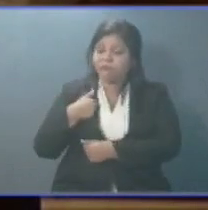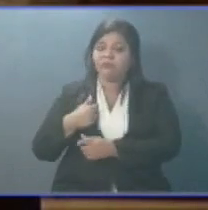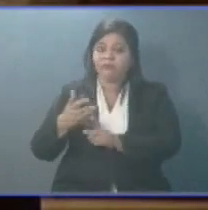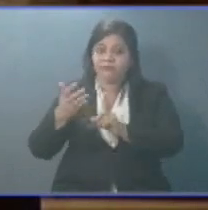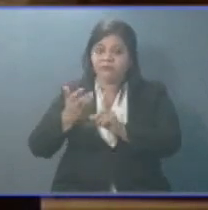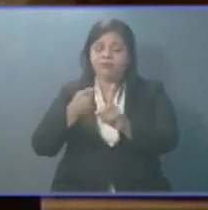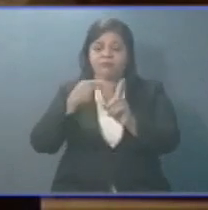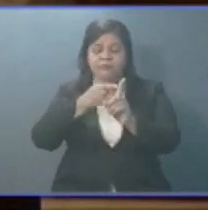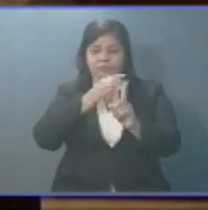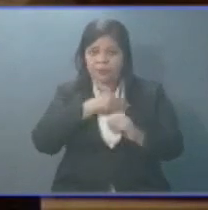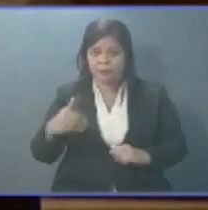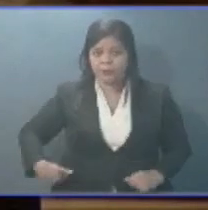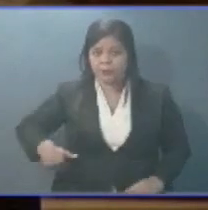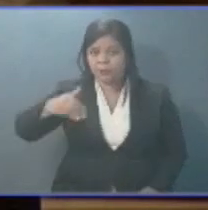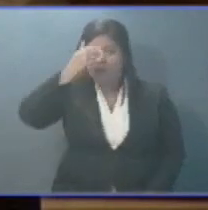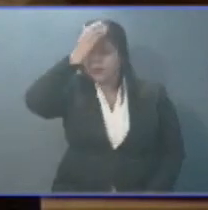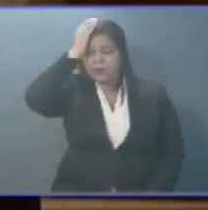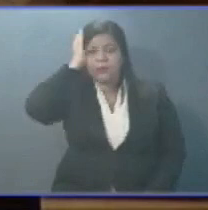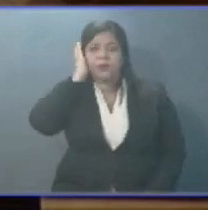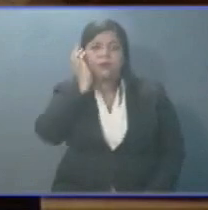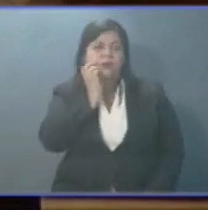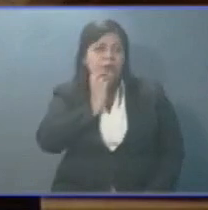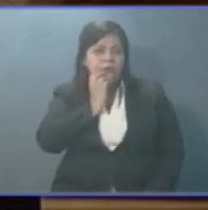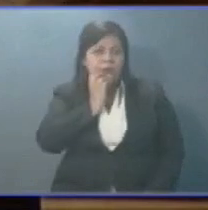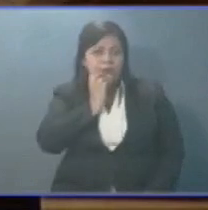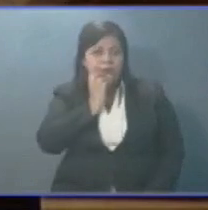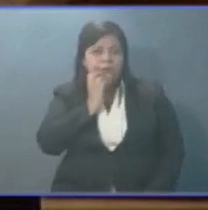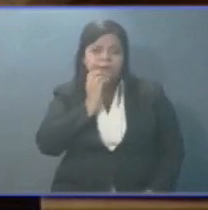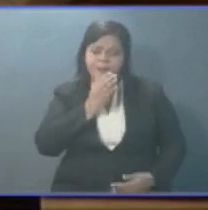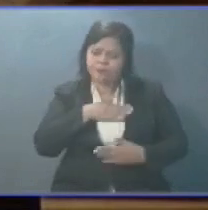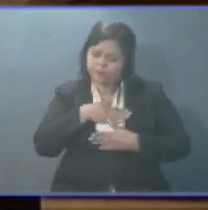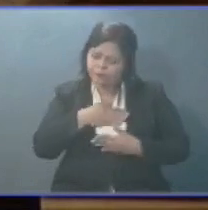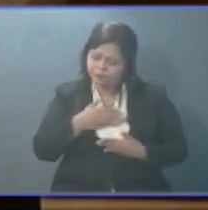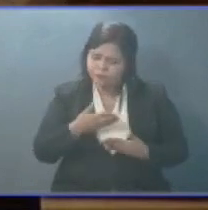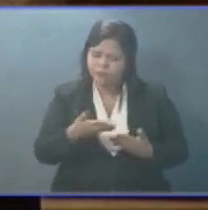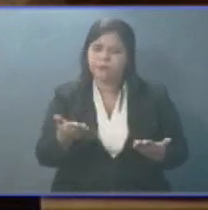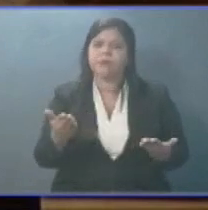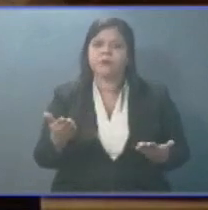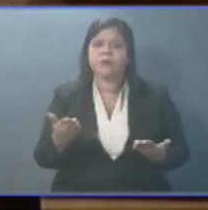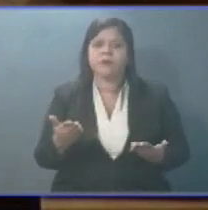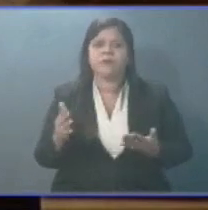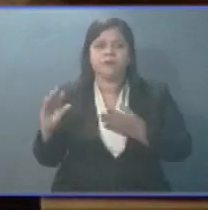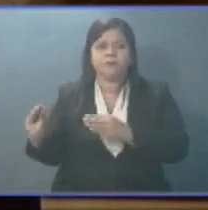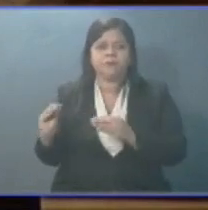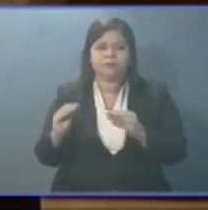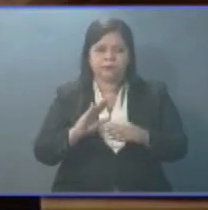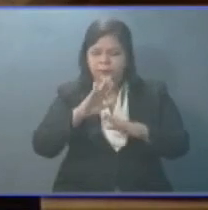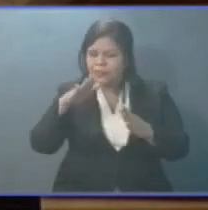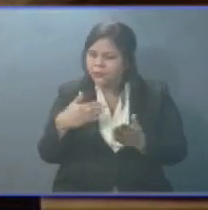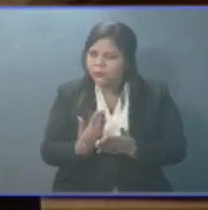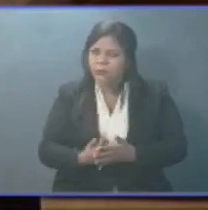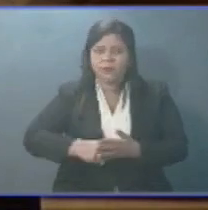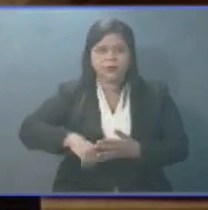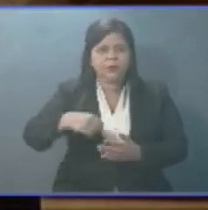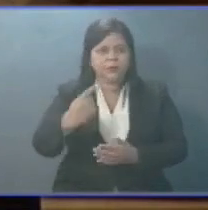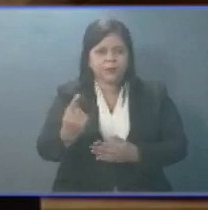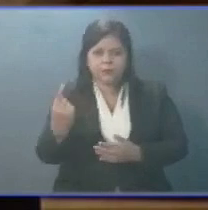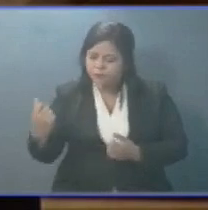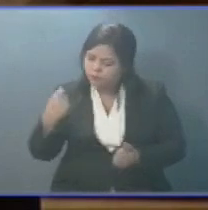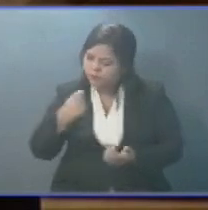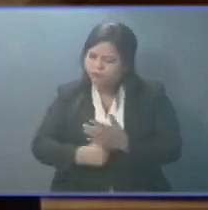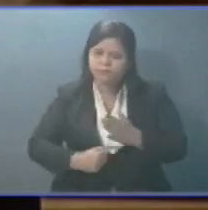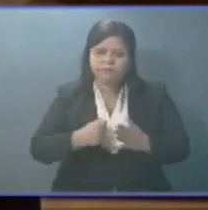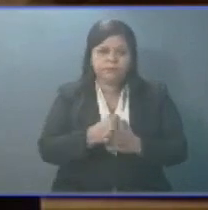presidente calle bosque le ha puesto a disposición y ha empleado otro potencial o mano y lo